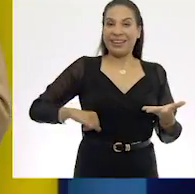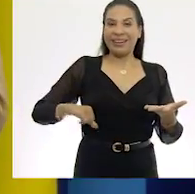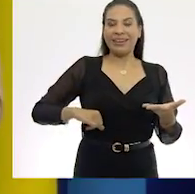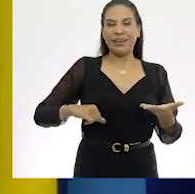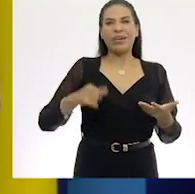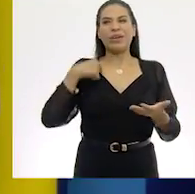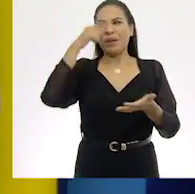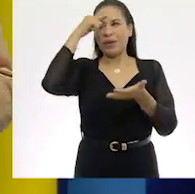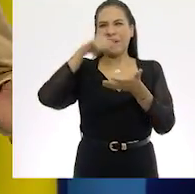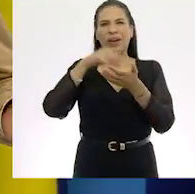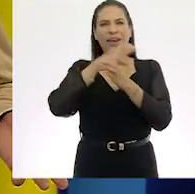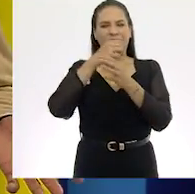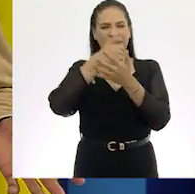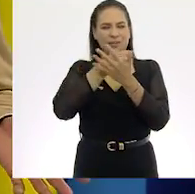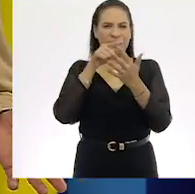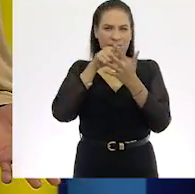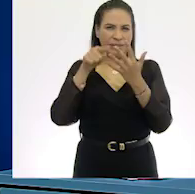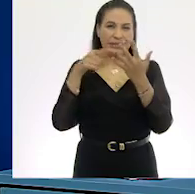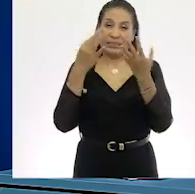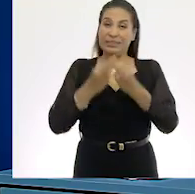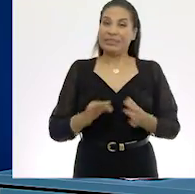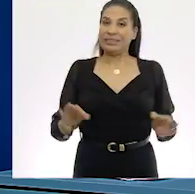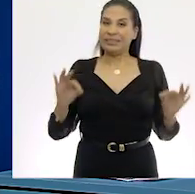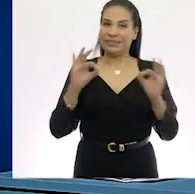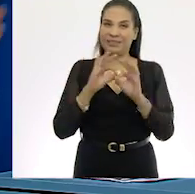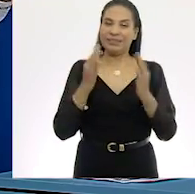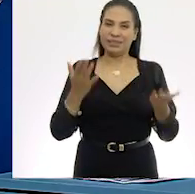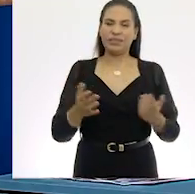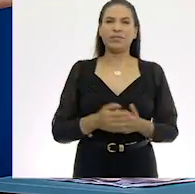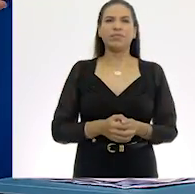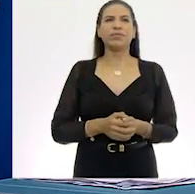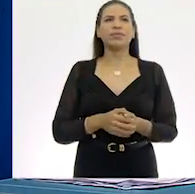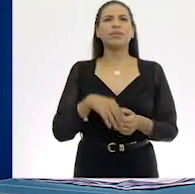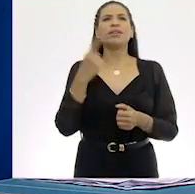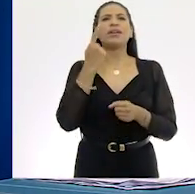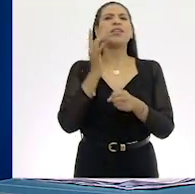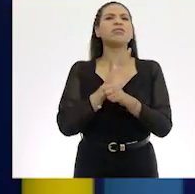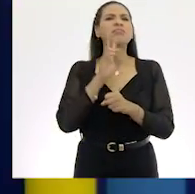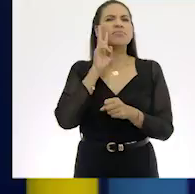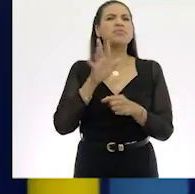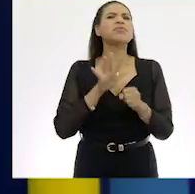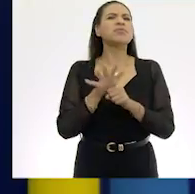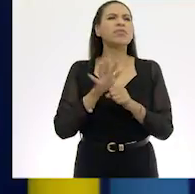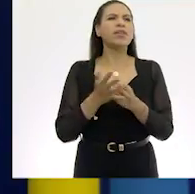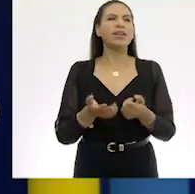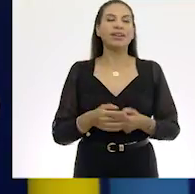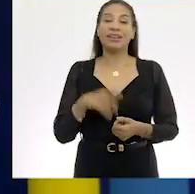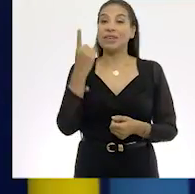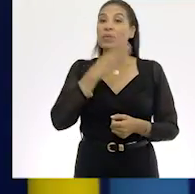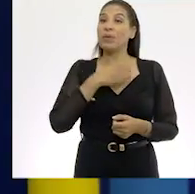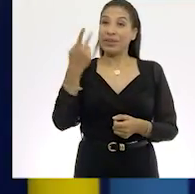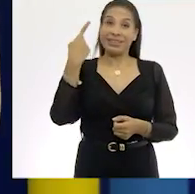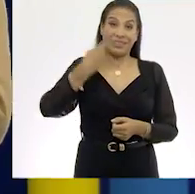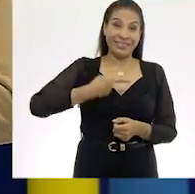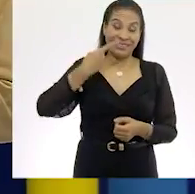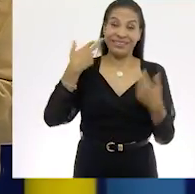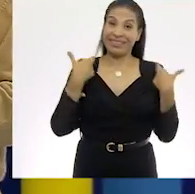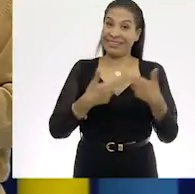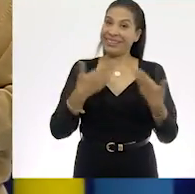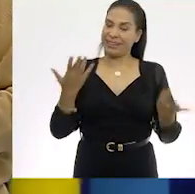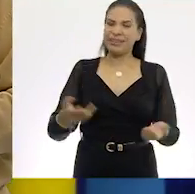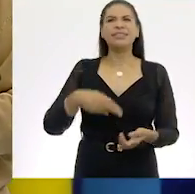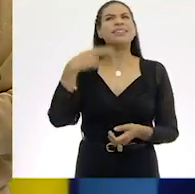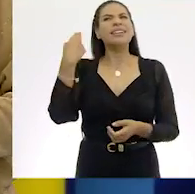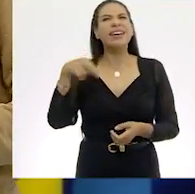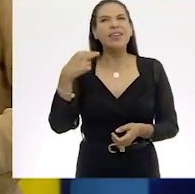creo que cada detallito es importante, ¿no? Joaquín, ¿qué película viste? Qué bueno que me pregunta, maestro.